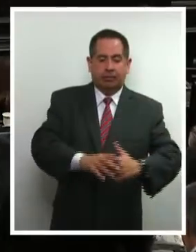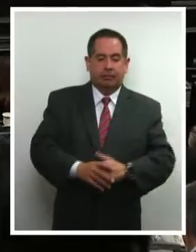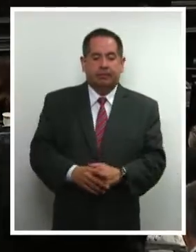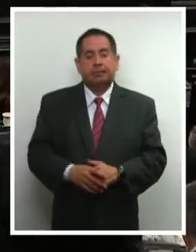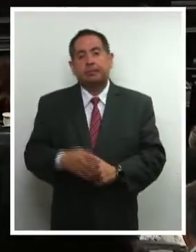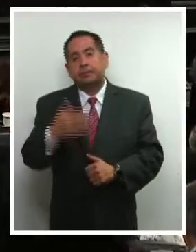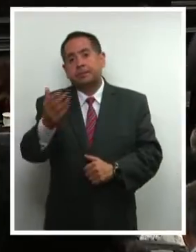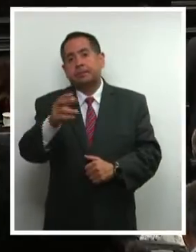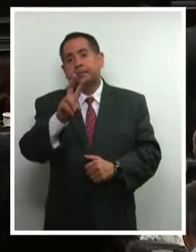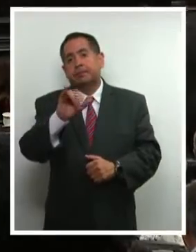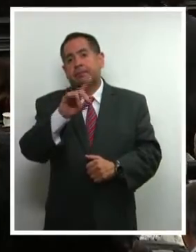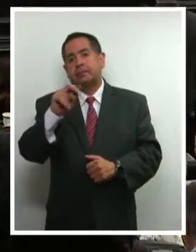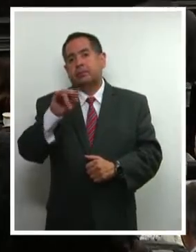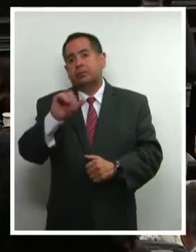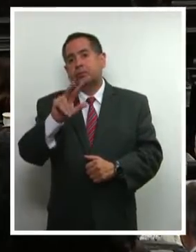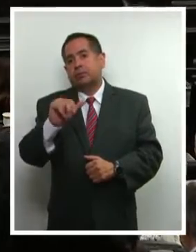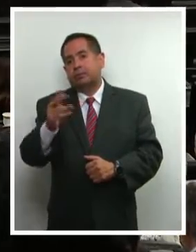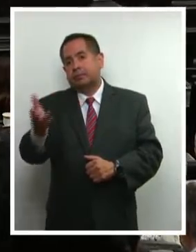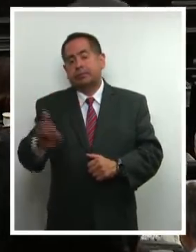Villanueva, por favor.